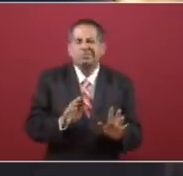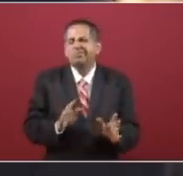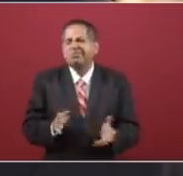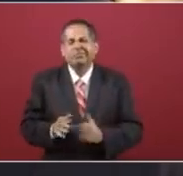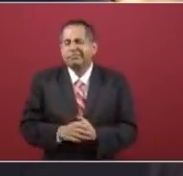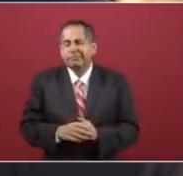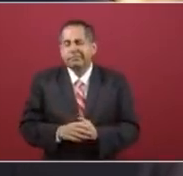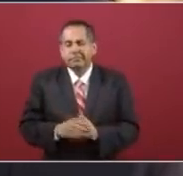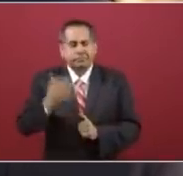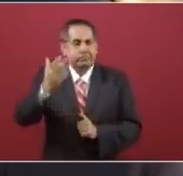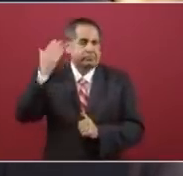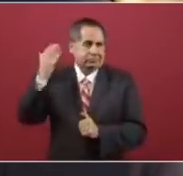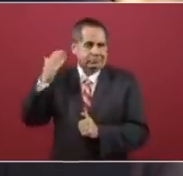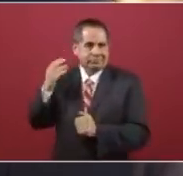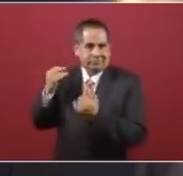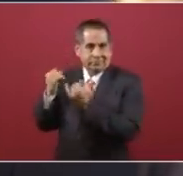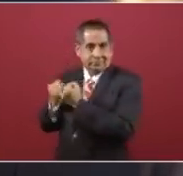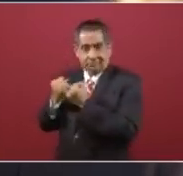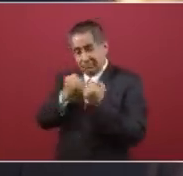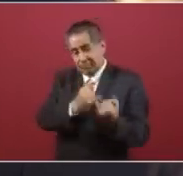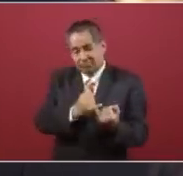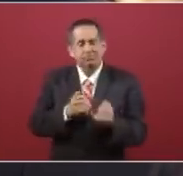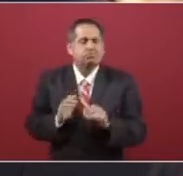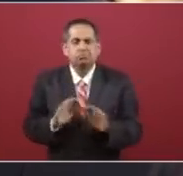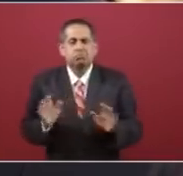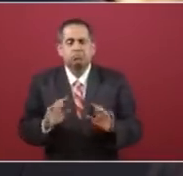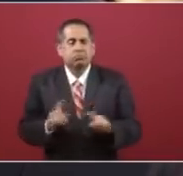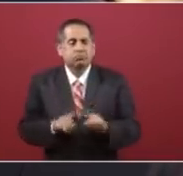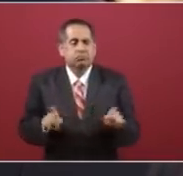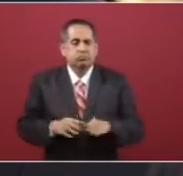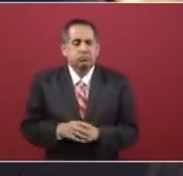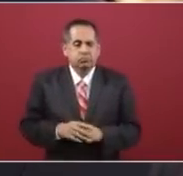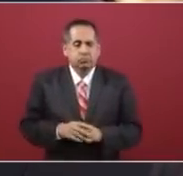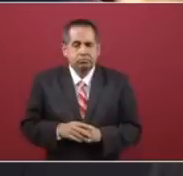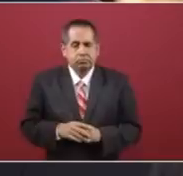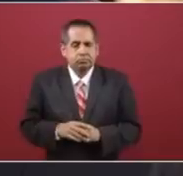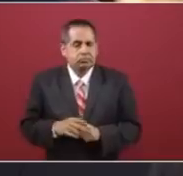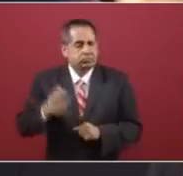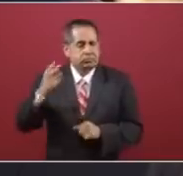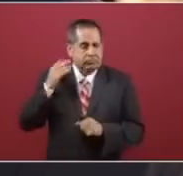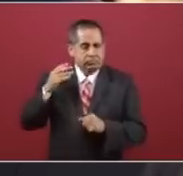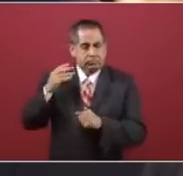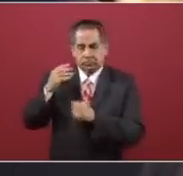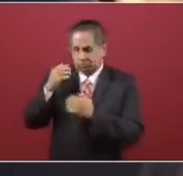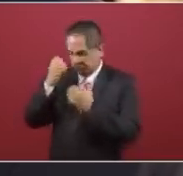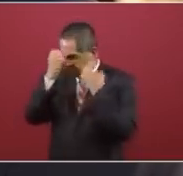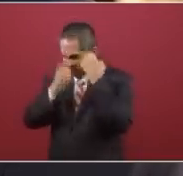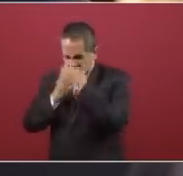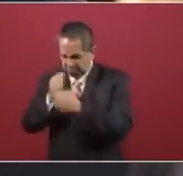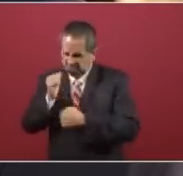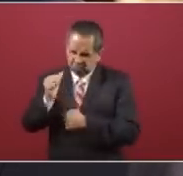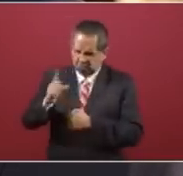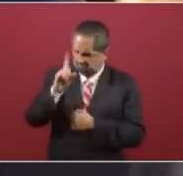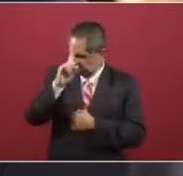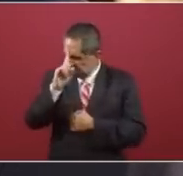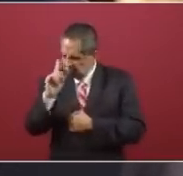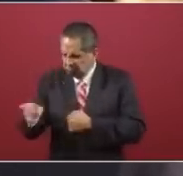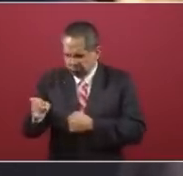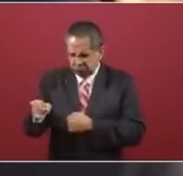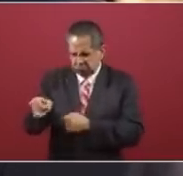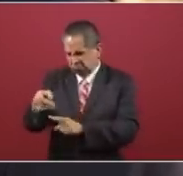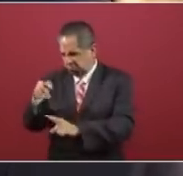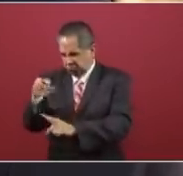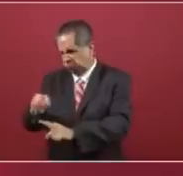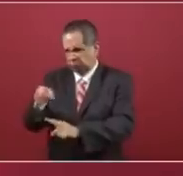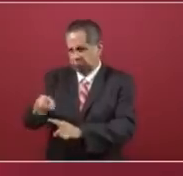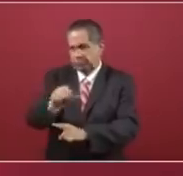como el que se creó que fue ofensivo dirigido solo a los